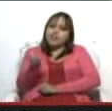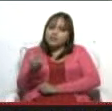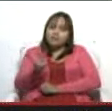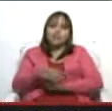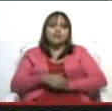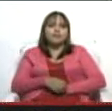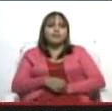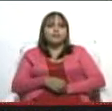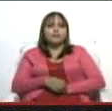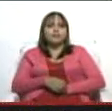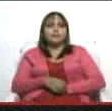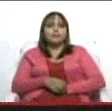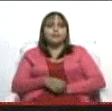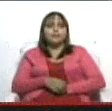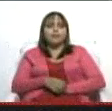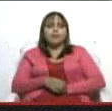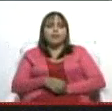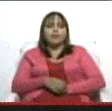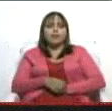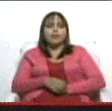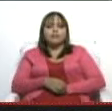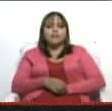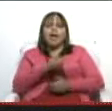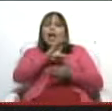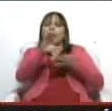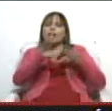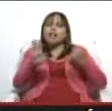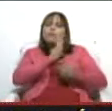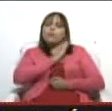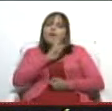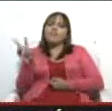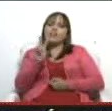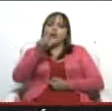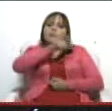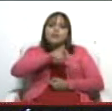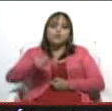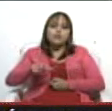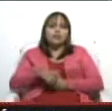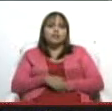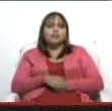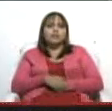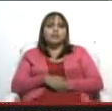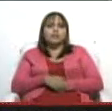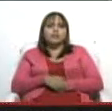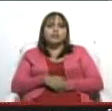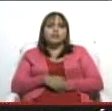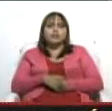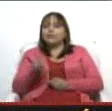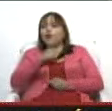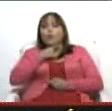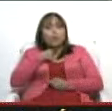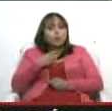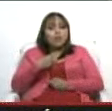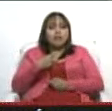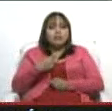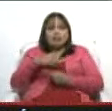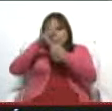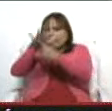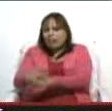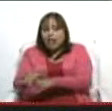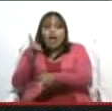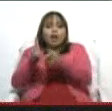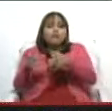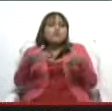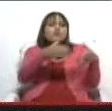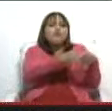Si hay algo que caracteriza al venezolano y a la venezolana es que detesta, desprecia el racismo. Y pareciera que hay algunos